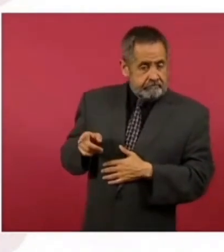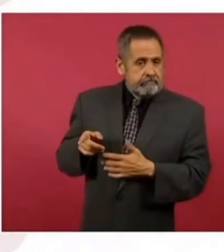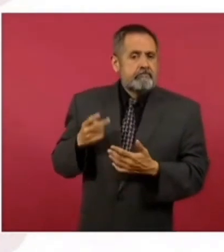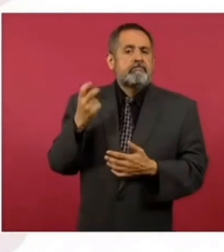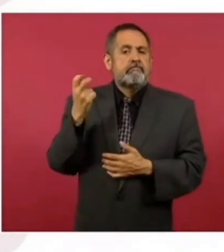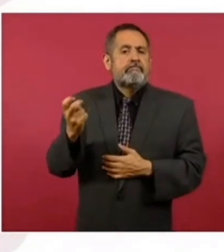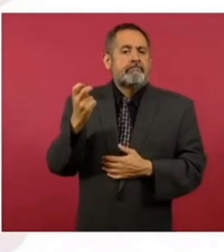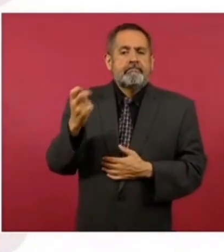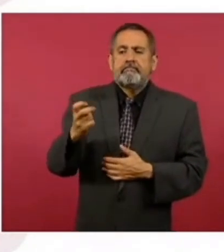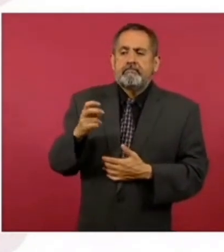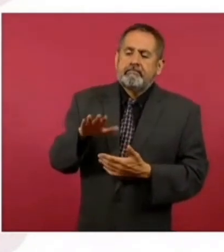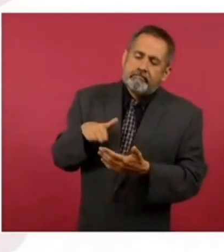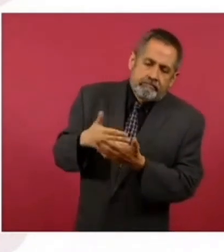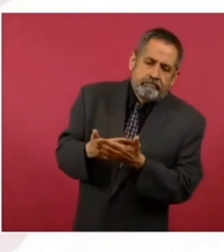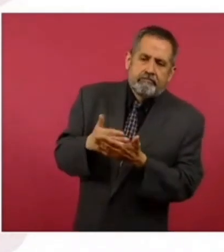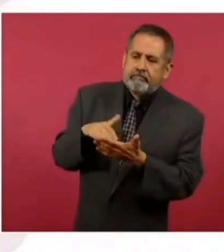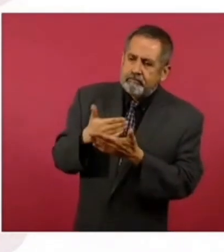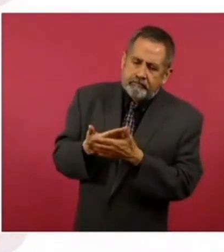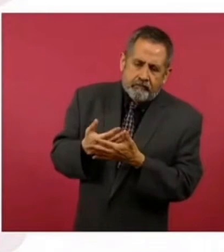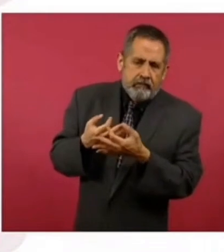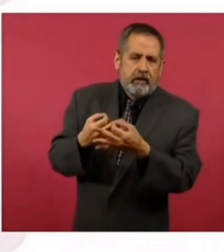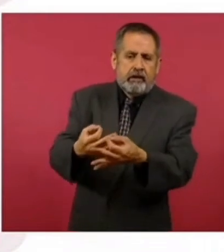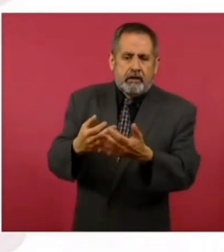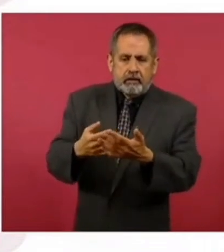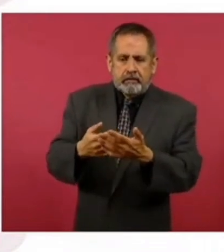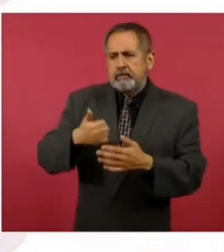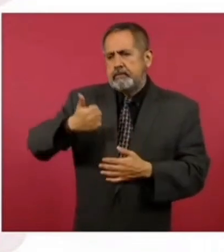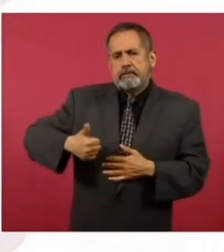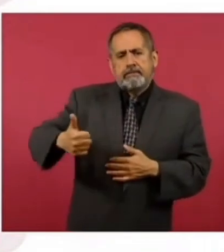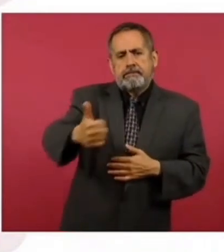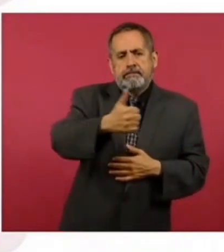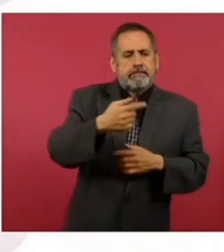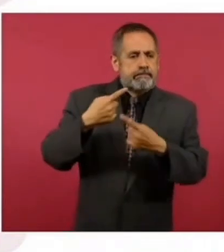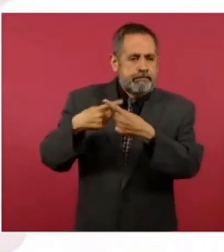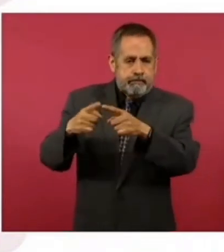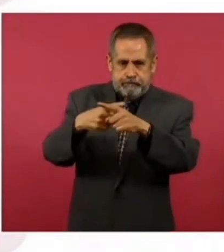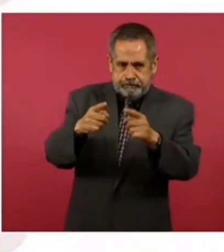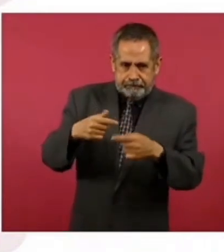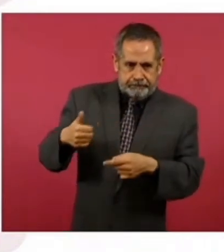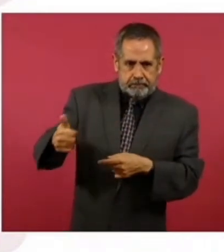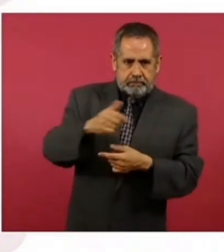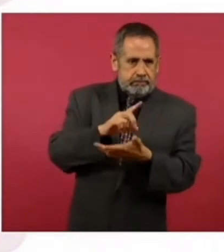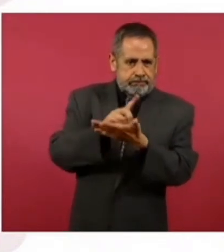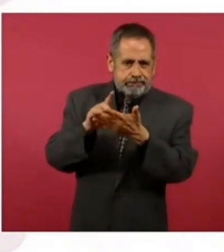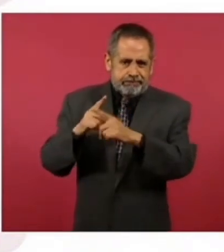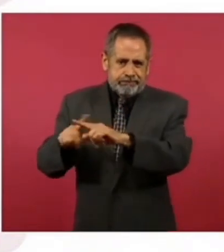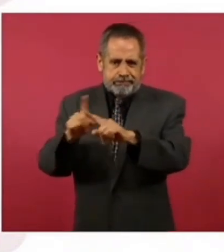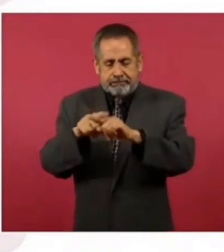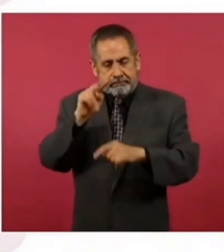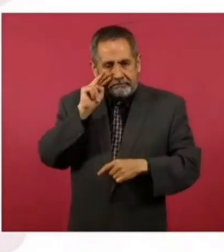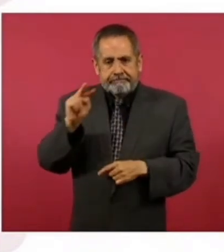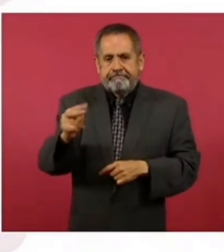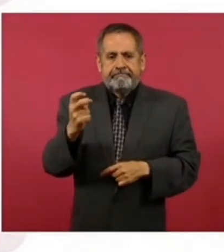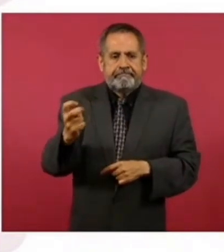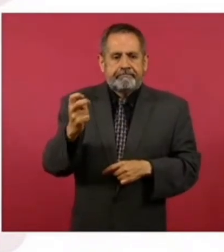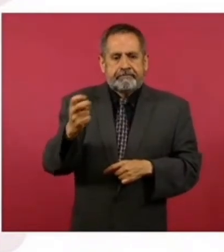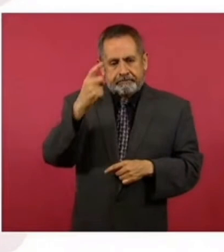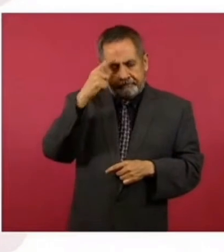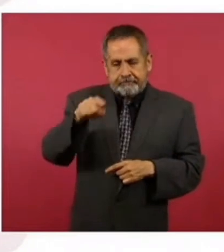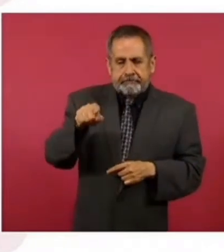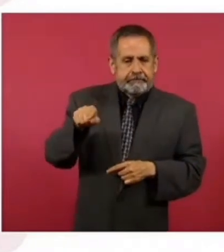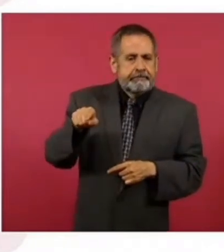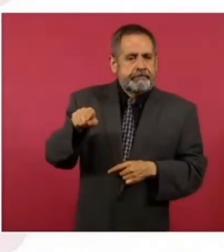situaciones personales o sociales, son distintas para cada tipo de droga y estas son algunas de las que se han identificado para el